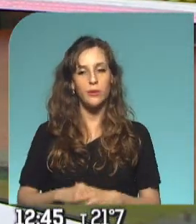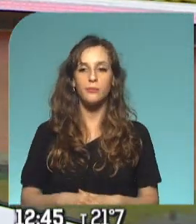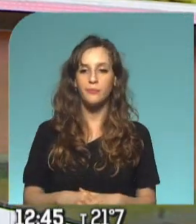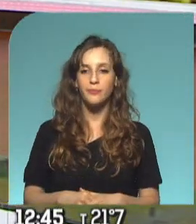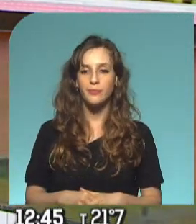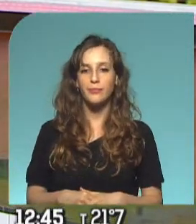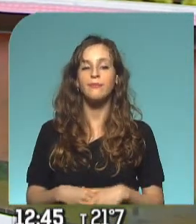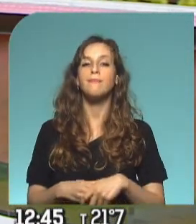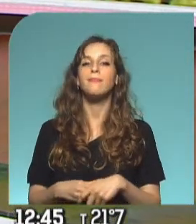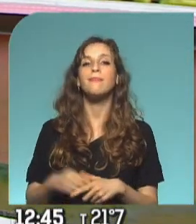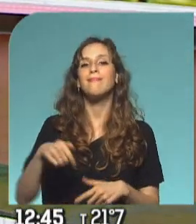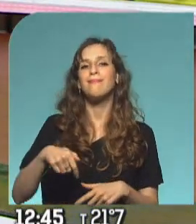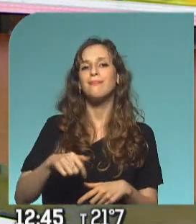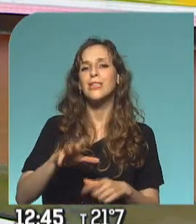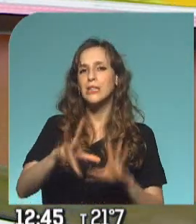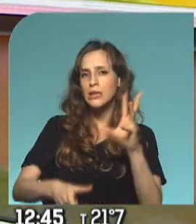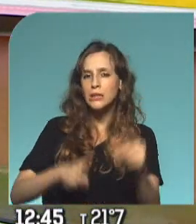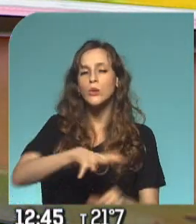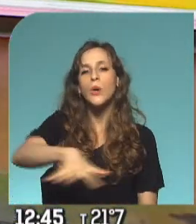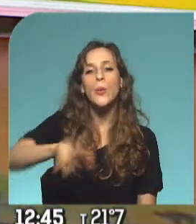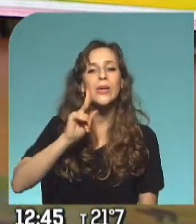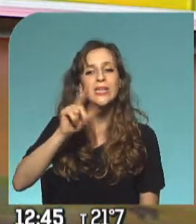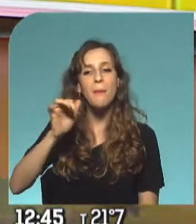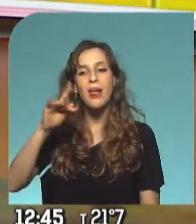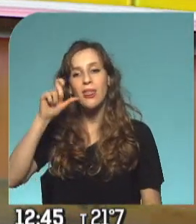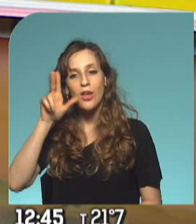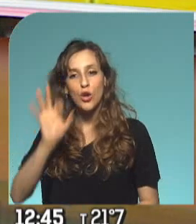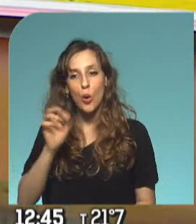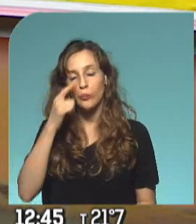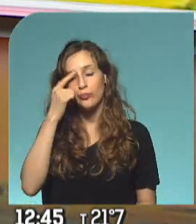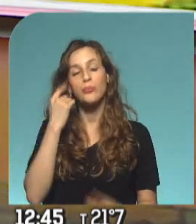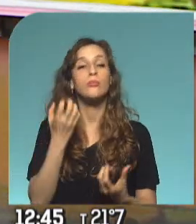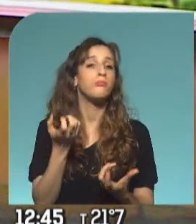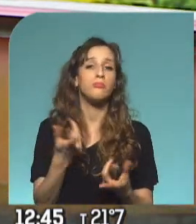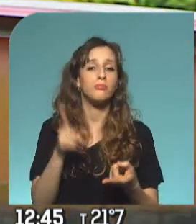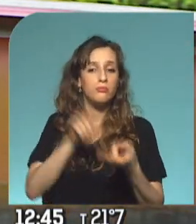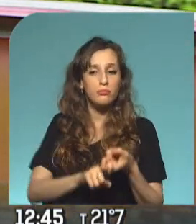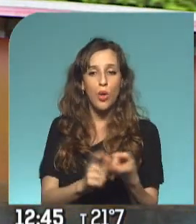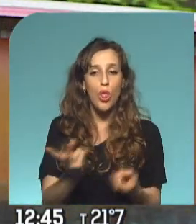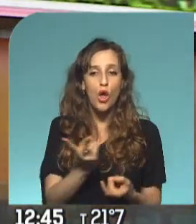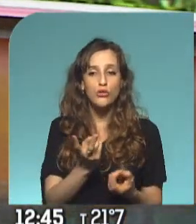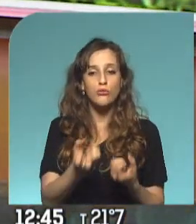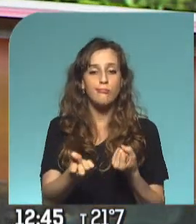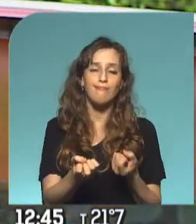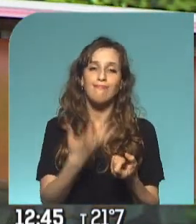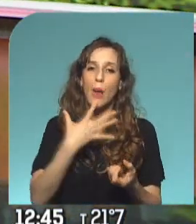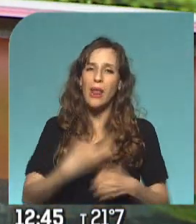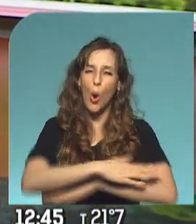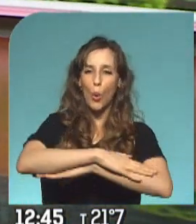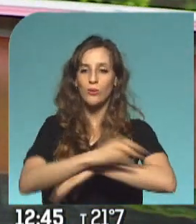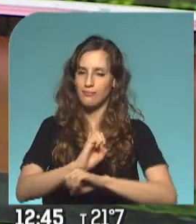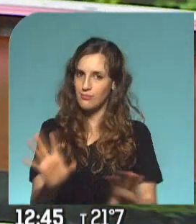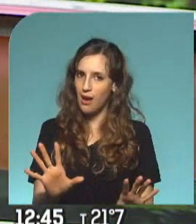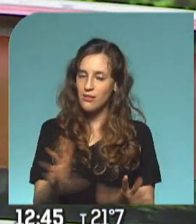Se están repitiendo los robos piraña en Villa Madero y un matrimonio, en una actitud no aconsejable,